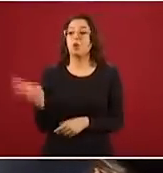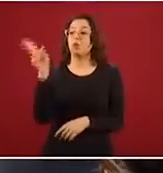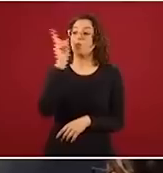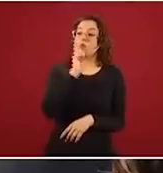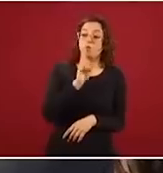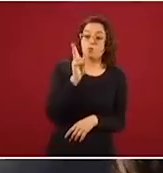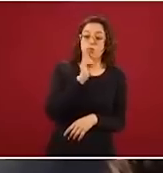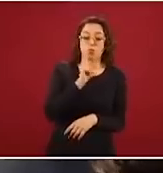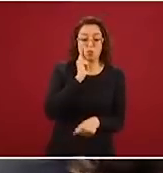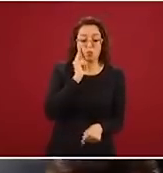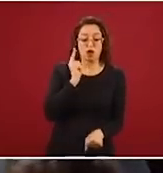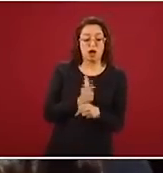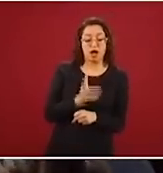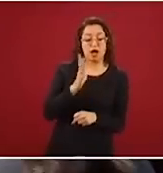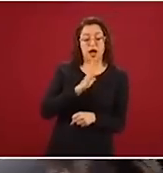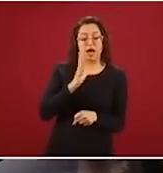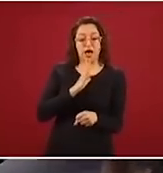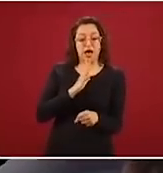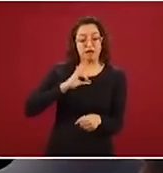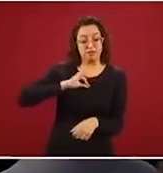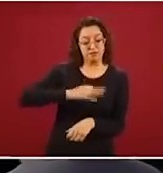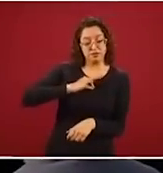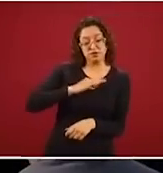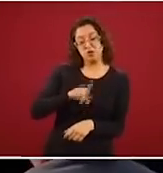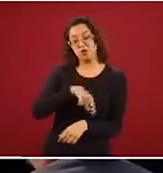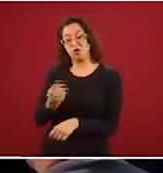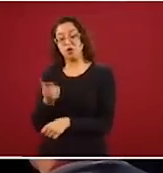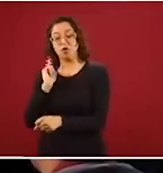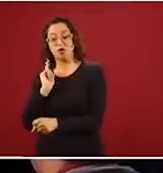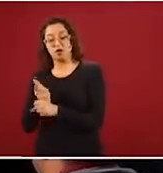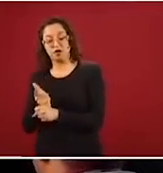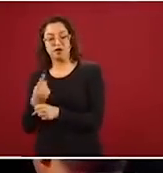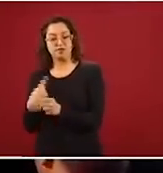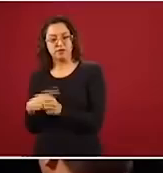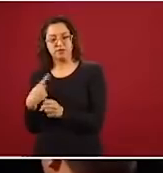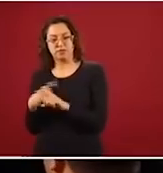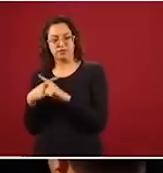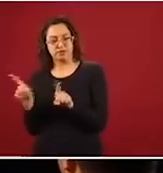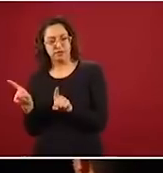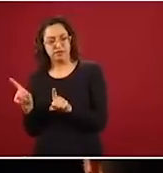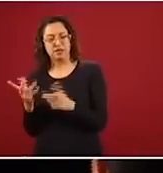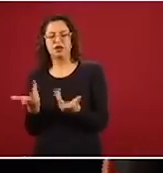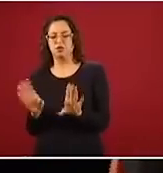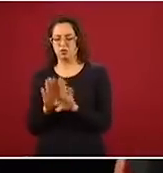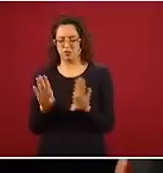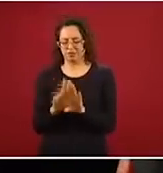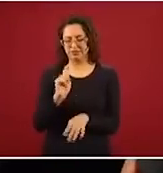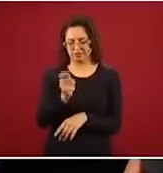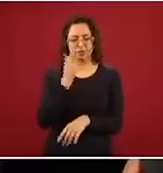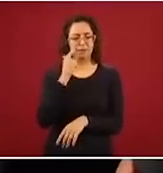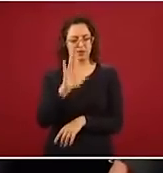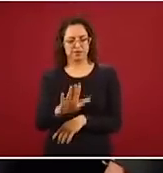para el diagnóstico epidemiológico con una prueba que es para el diagnóstico clínico. ¿Qué quiere decir esto? El